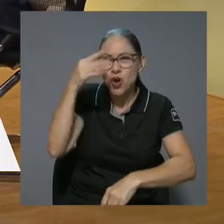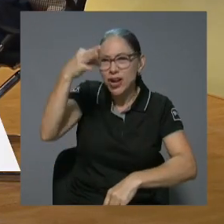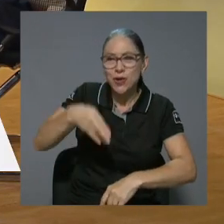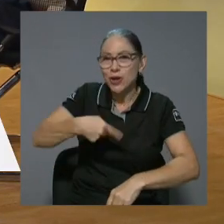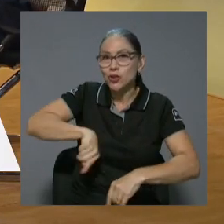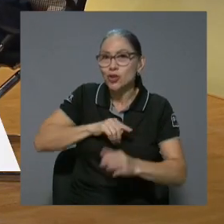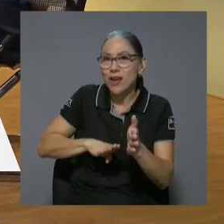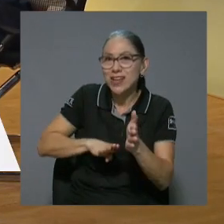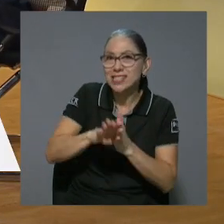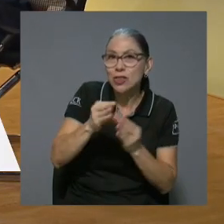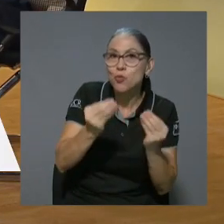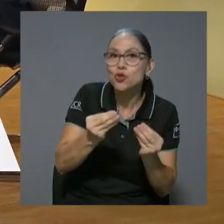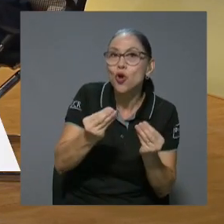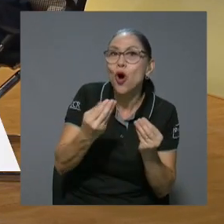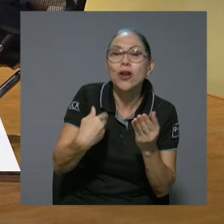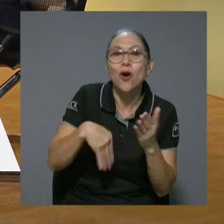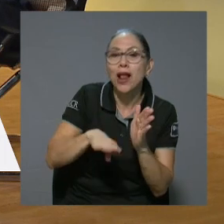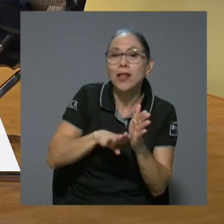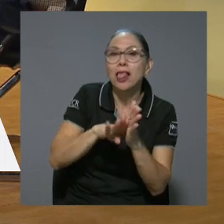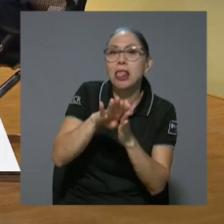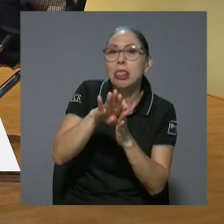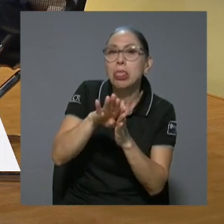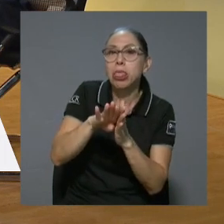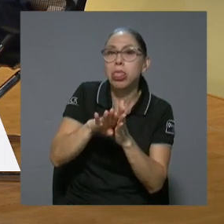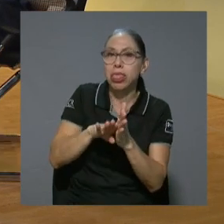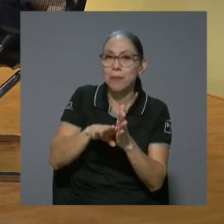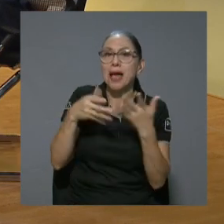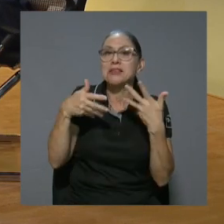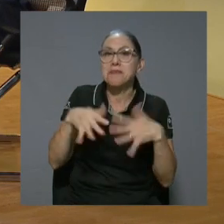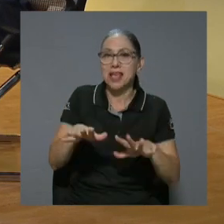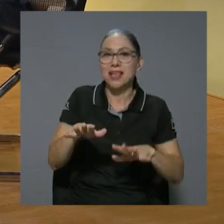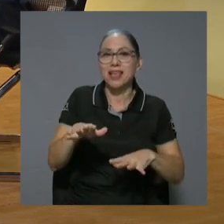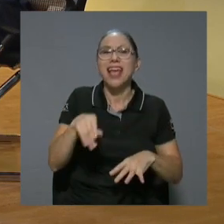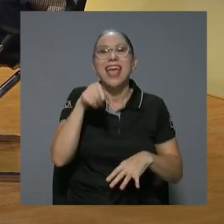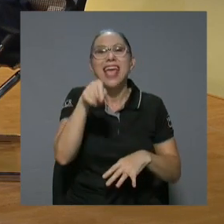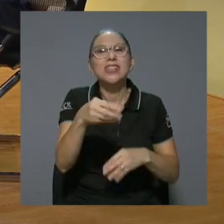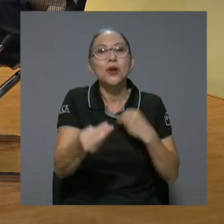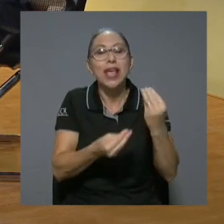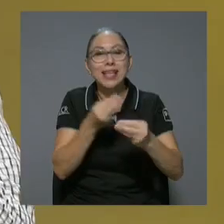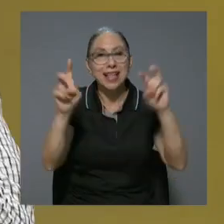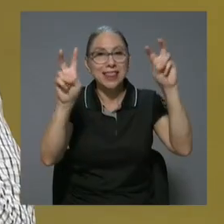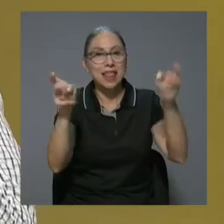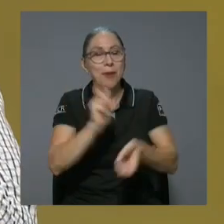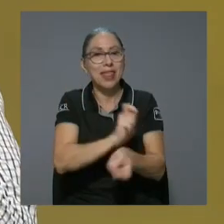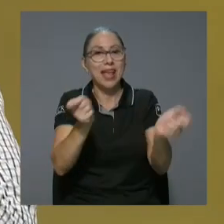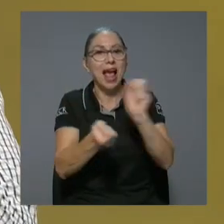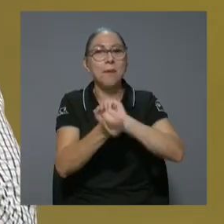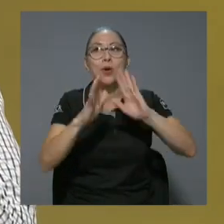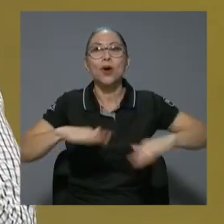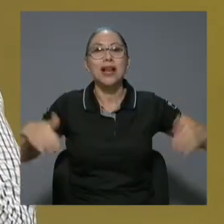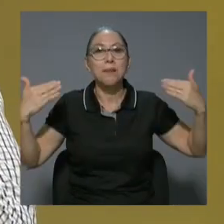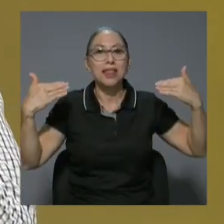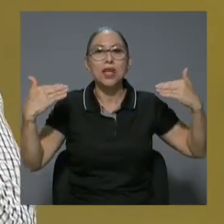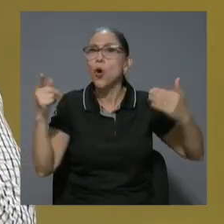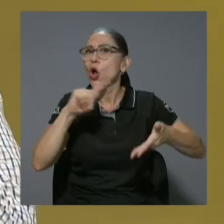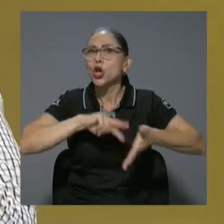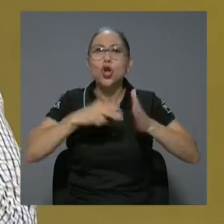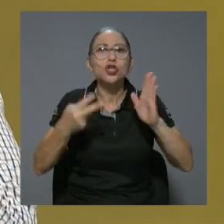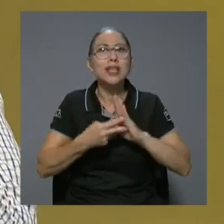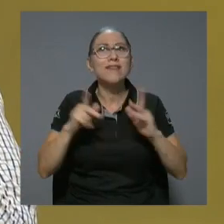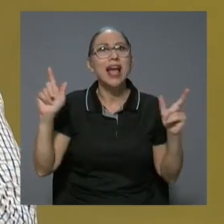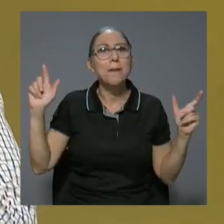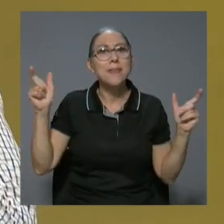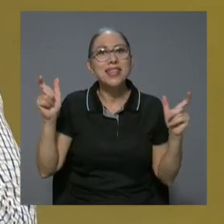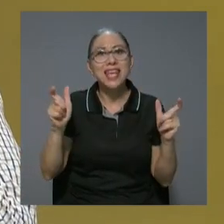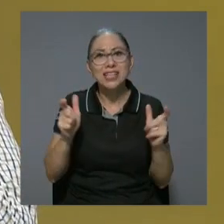retrocediendo, es todo el tema de cambio climático, ¿verdad? Y no me refiero a mitigación, me refiero a adaptación